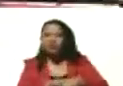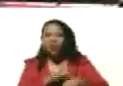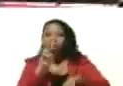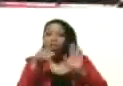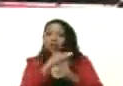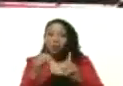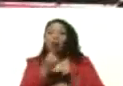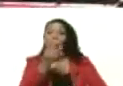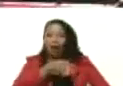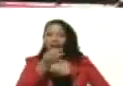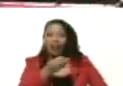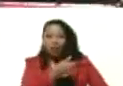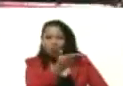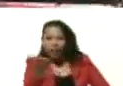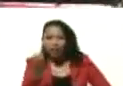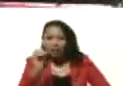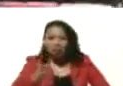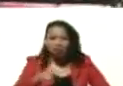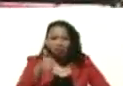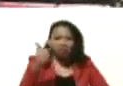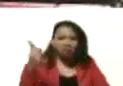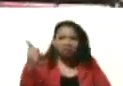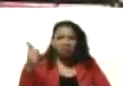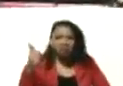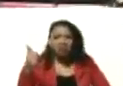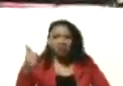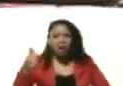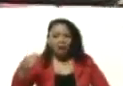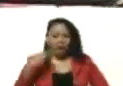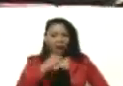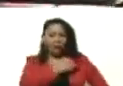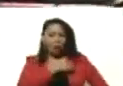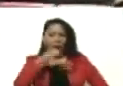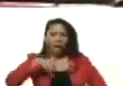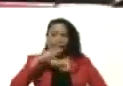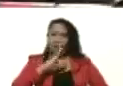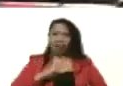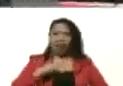12:30, buenas tardes, ¿cómo están? ¿Cómo está la moral aquí en Barinas?